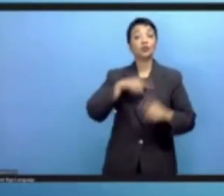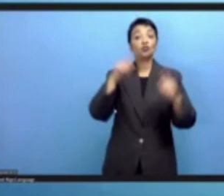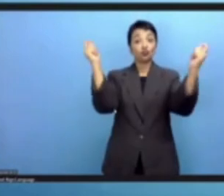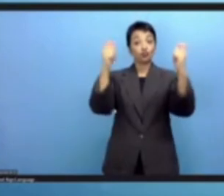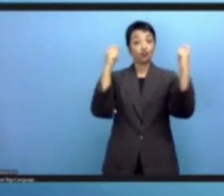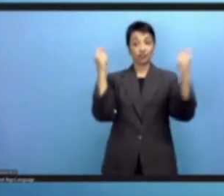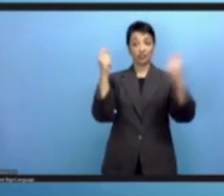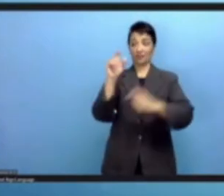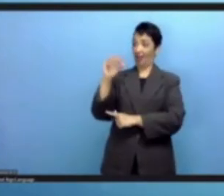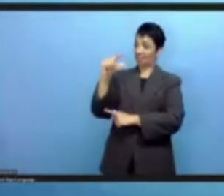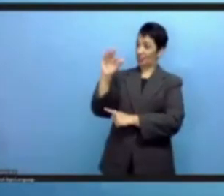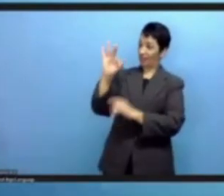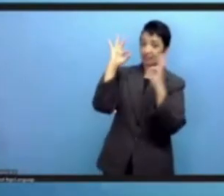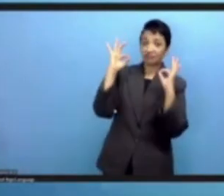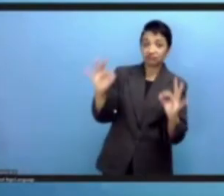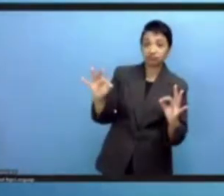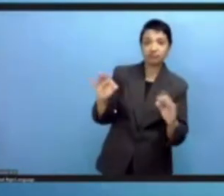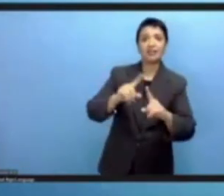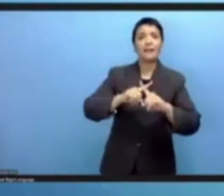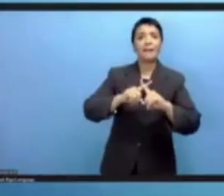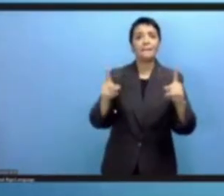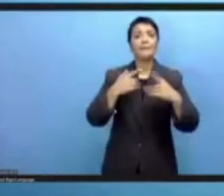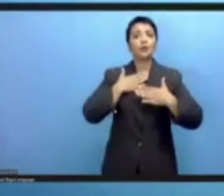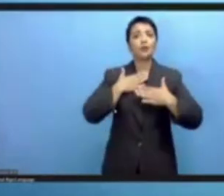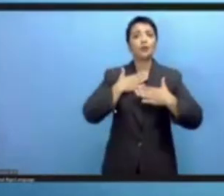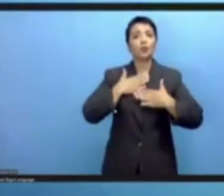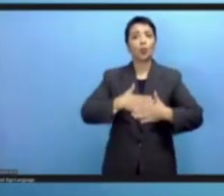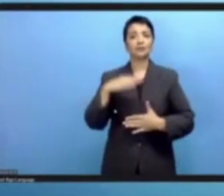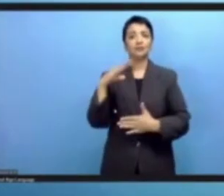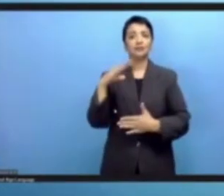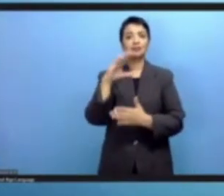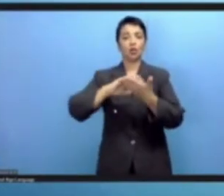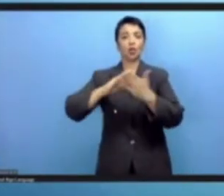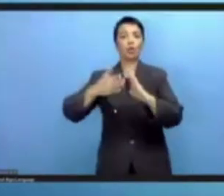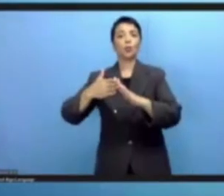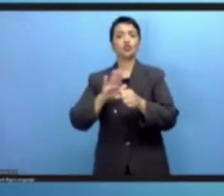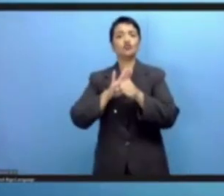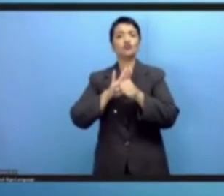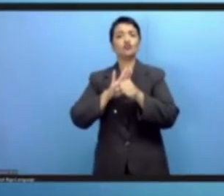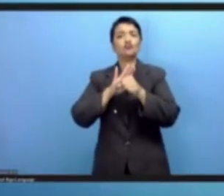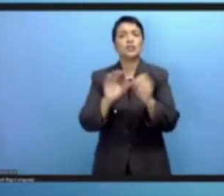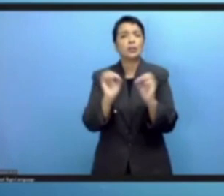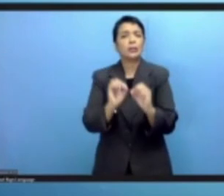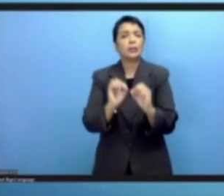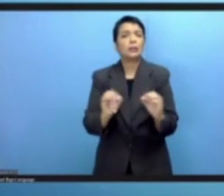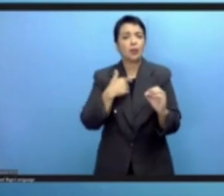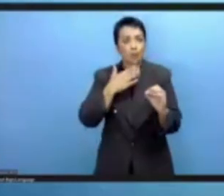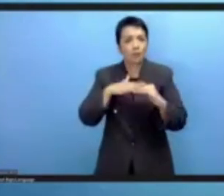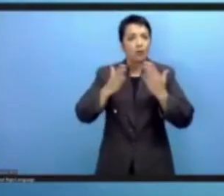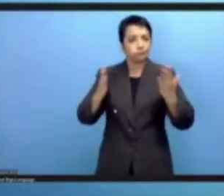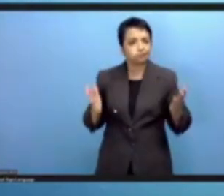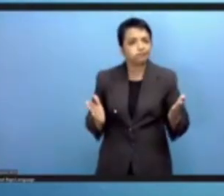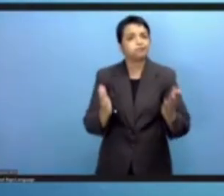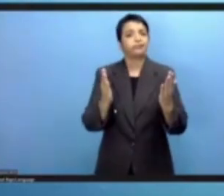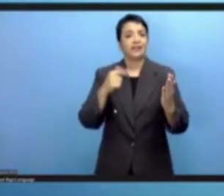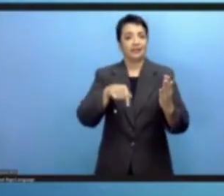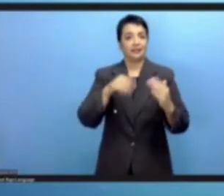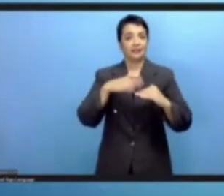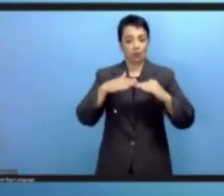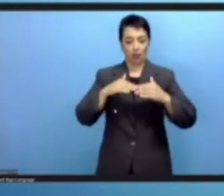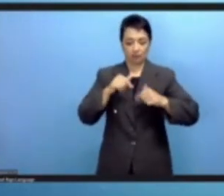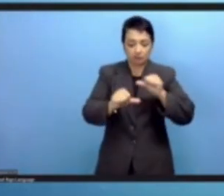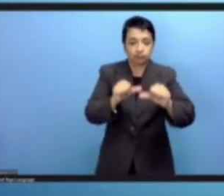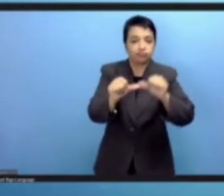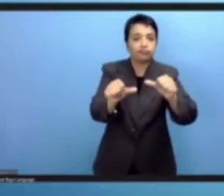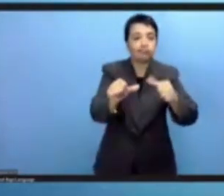la promoción de una internet libre abierta y segura que nos permite ejercer los derechos fundamentales celebrando la existencia